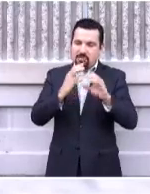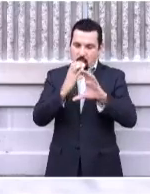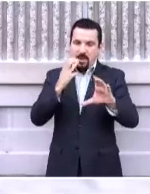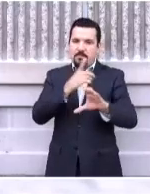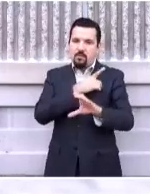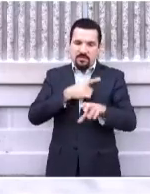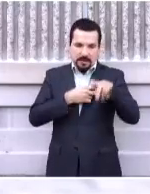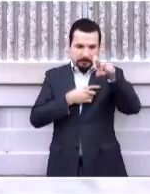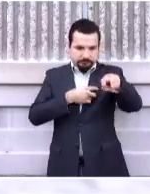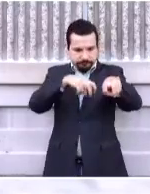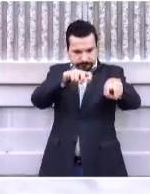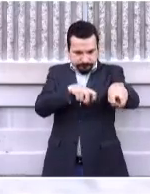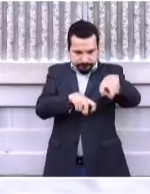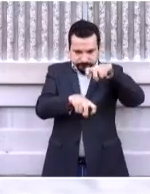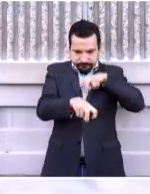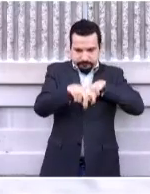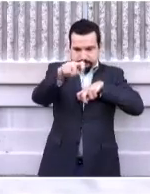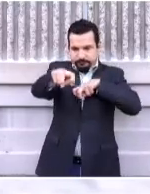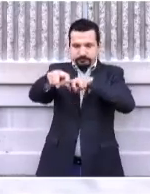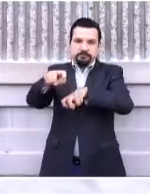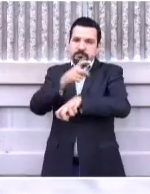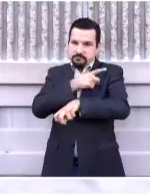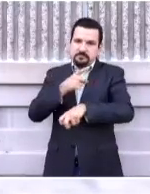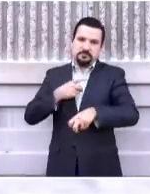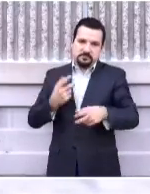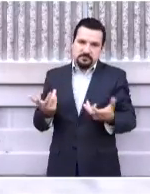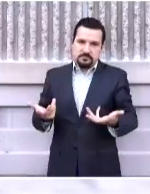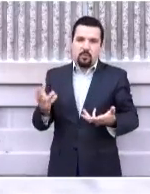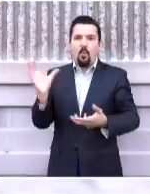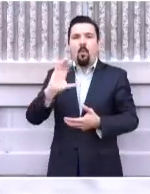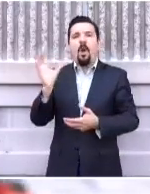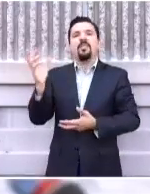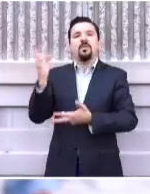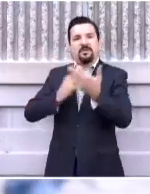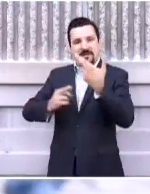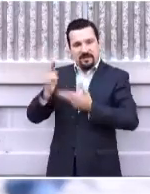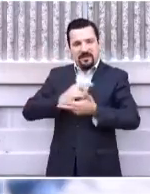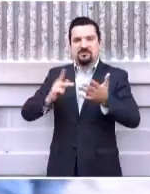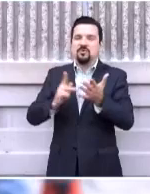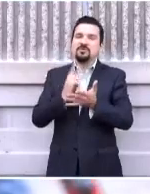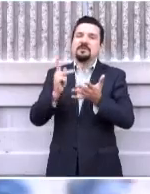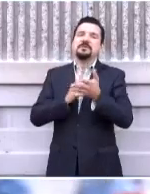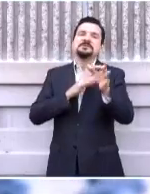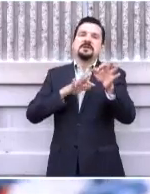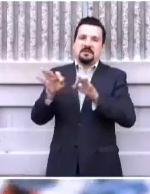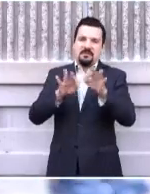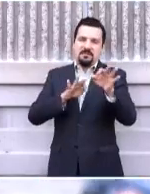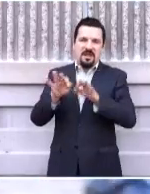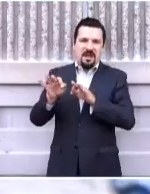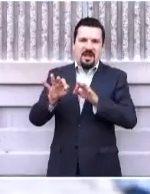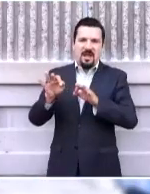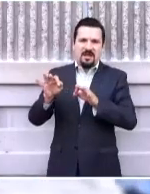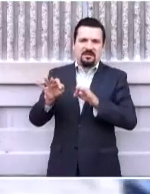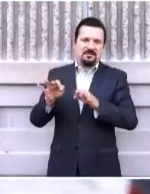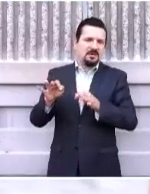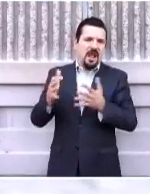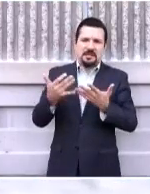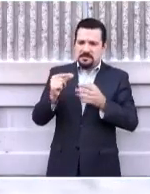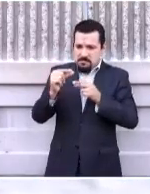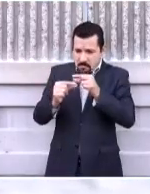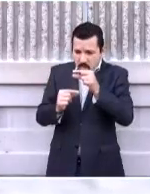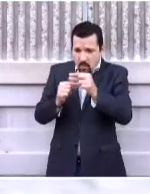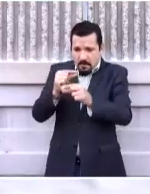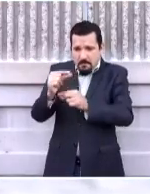cuando regresemos a trabajar, cuando se acabe toda esta medida, vamos a tener que hacerlo de forma progresiva